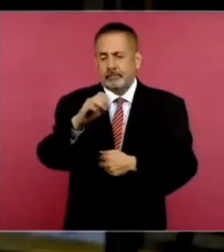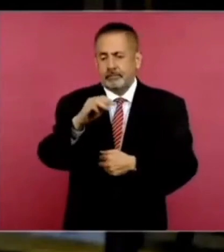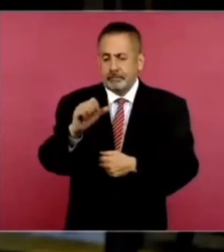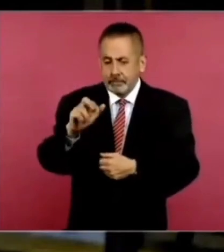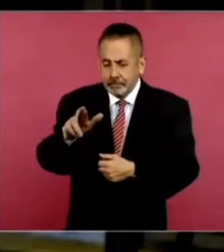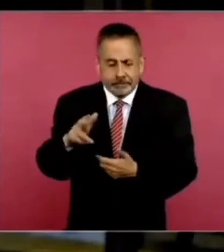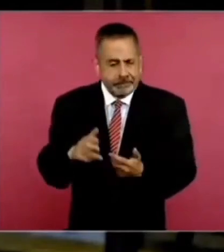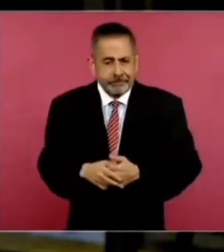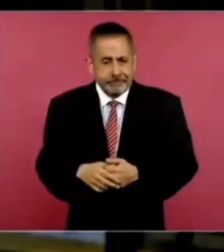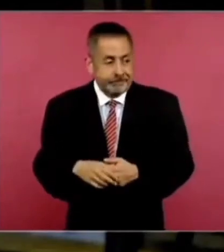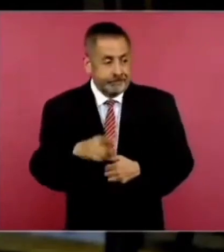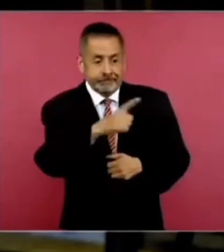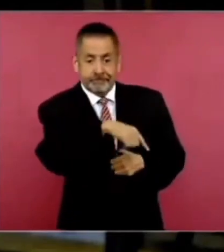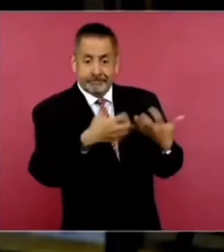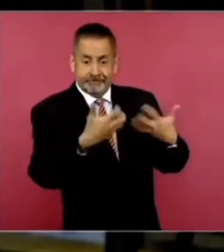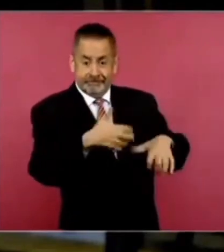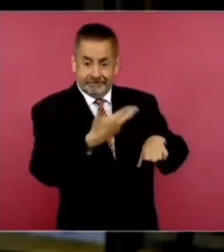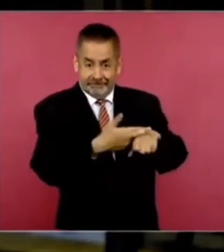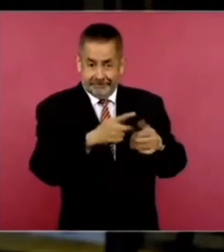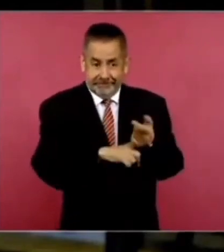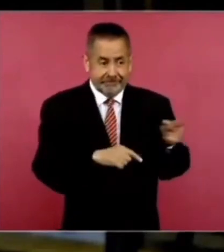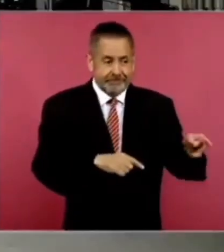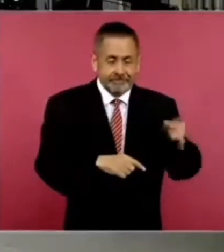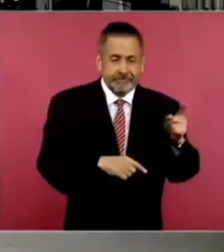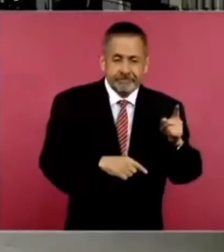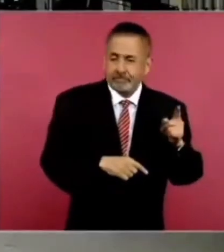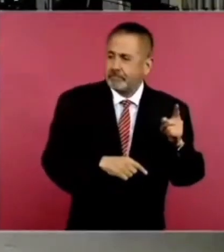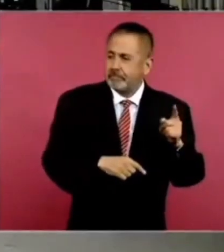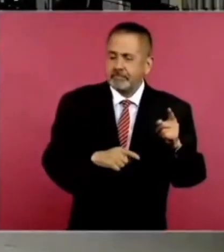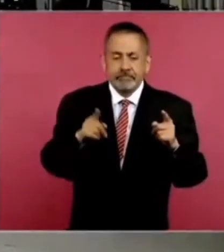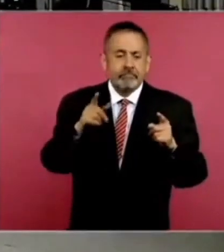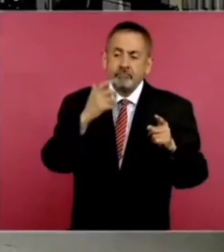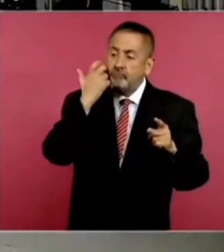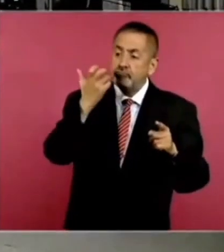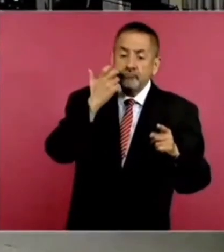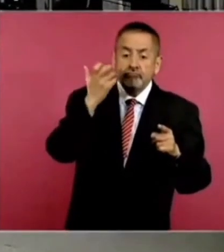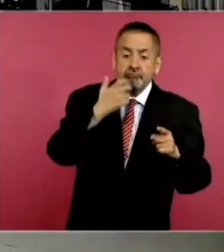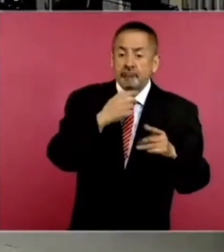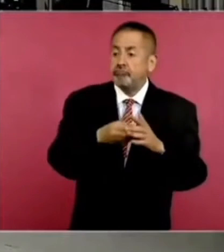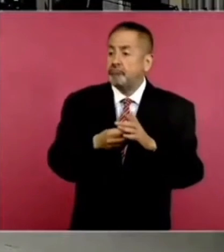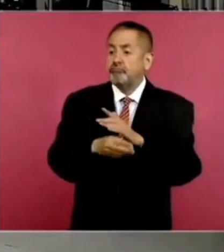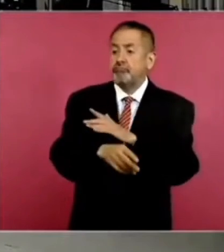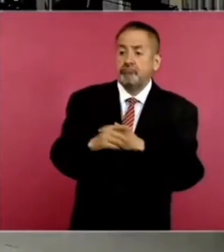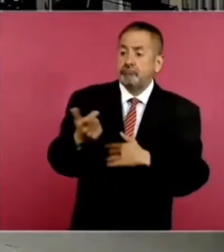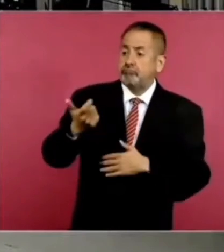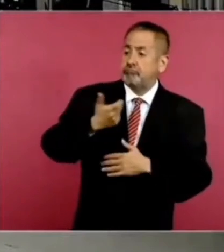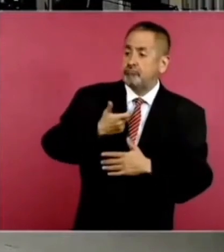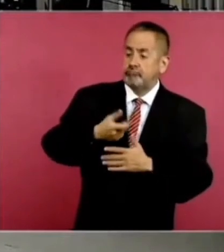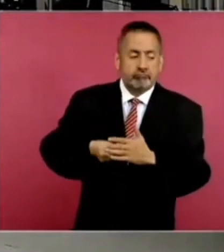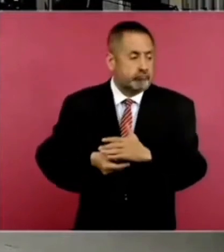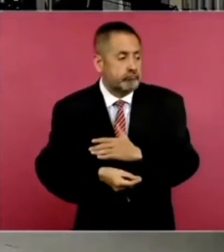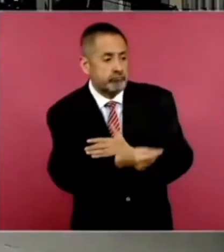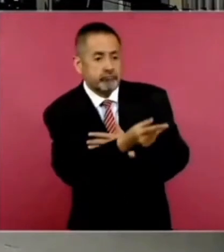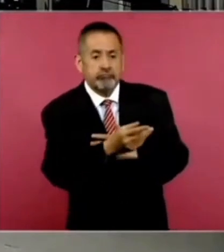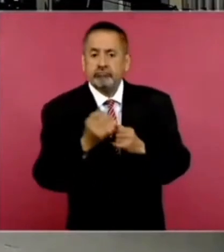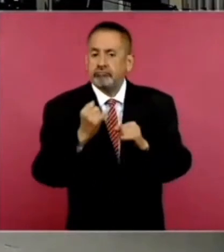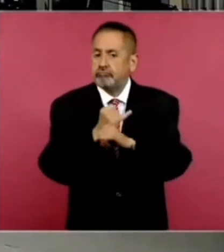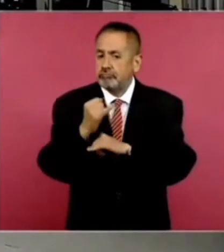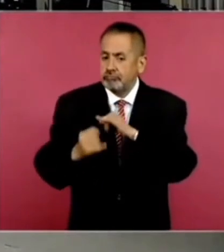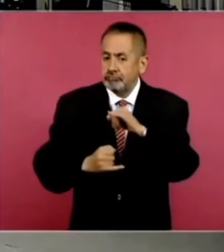estado maniobrando para poner en riesgo de doble pago a la paraestatal y desviando los pagos recibidos a empresas